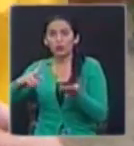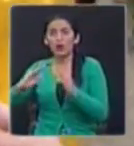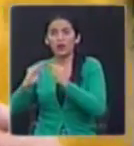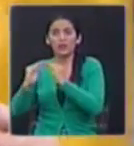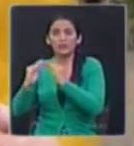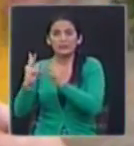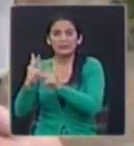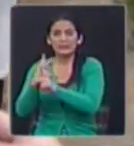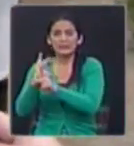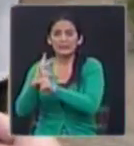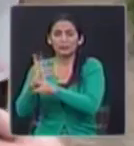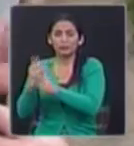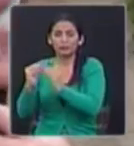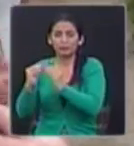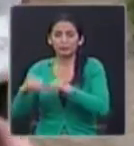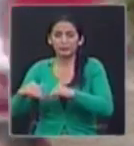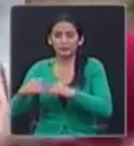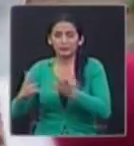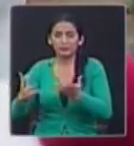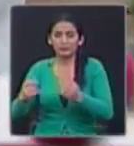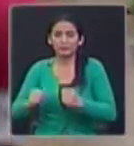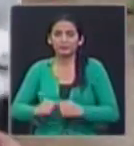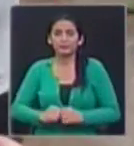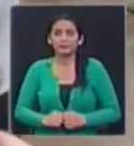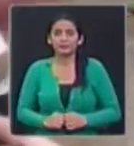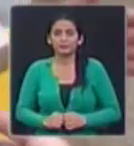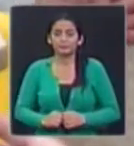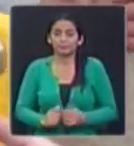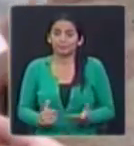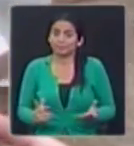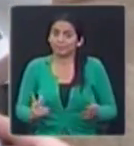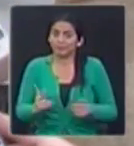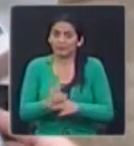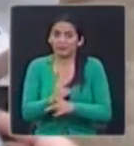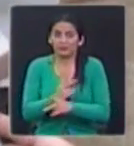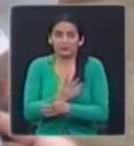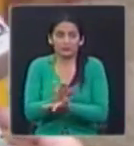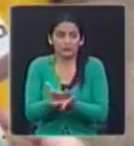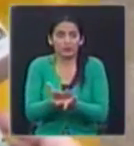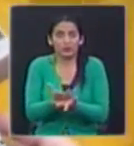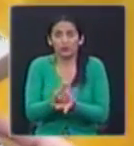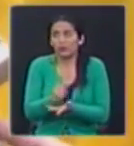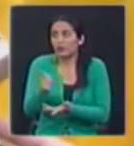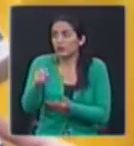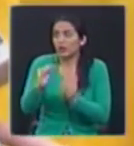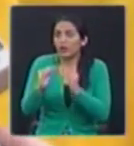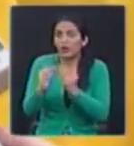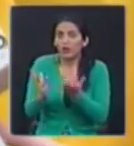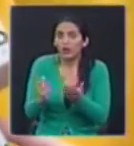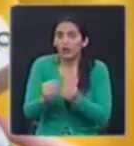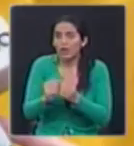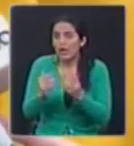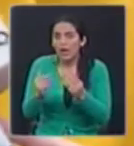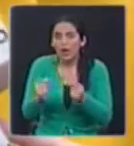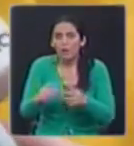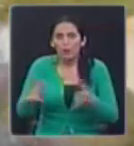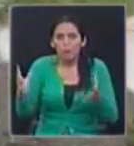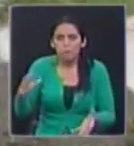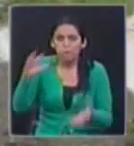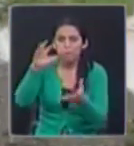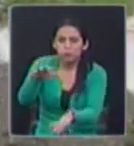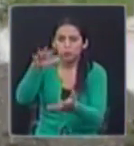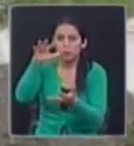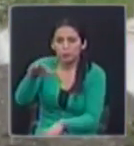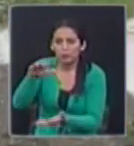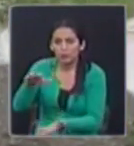aún, todavía falta mucho. Está en riesgo el compañero porque se puso los sacos para asegurar el terreno y